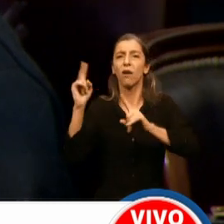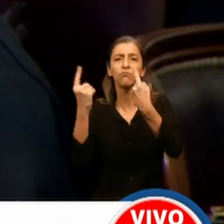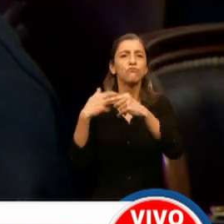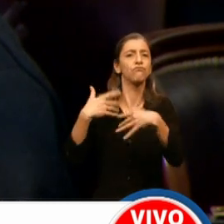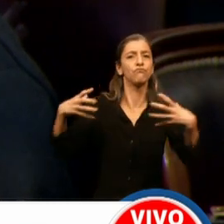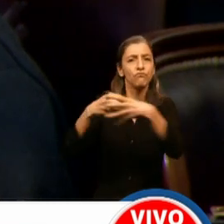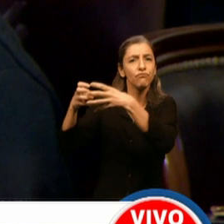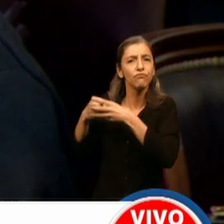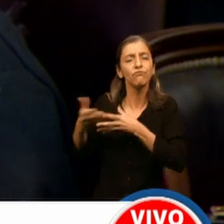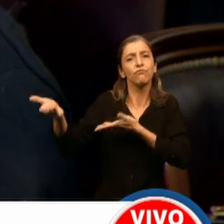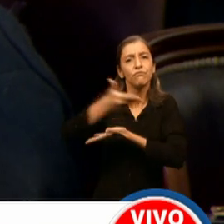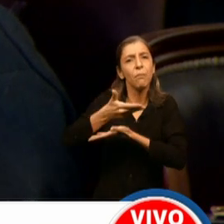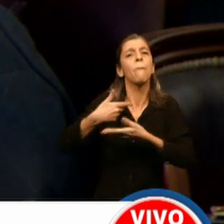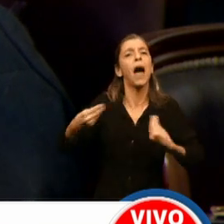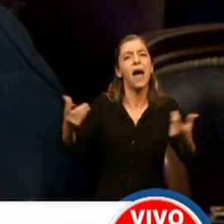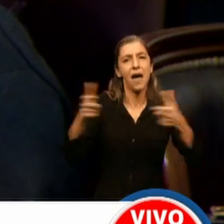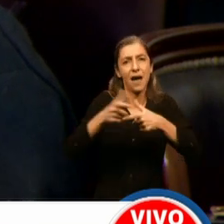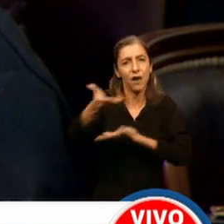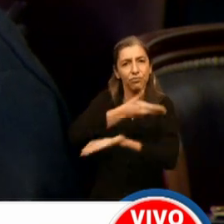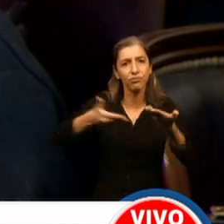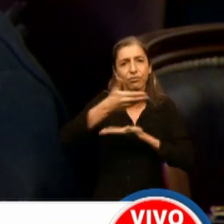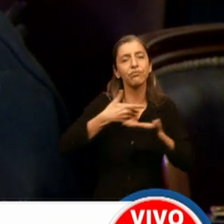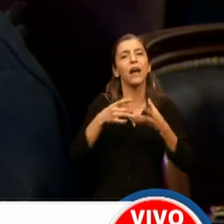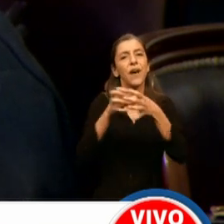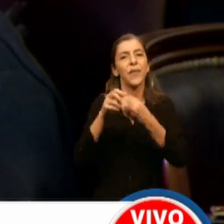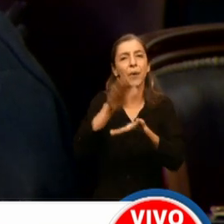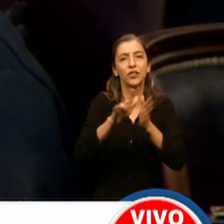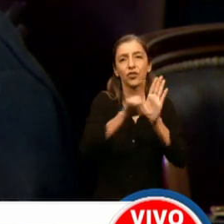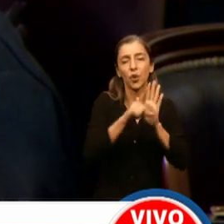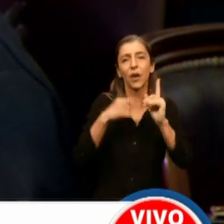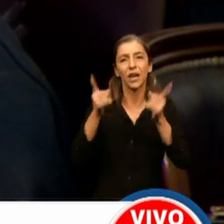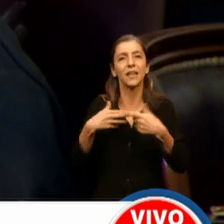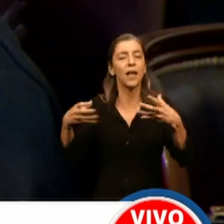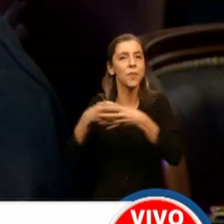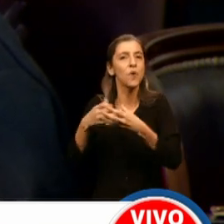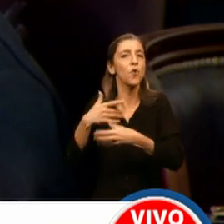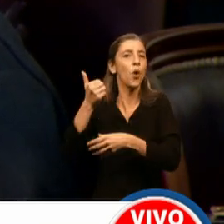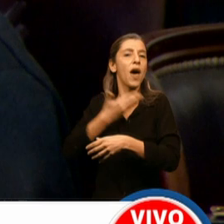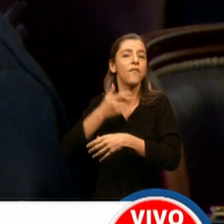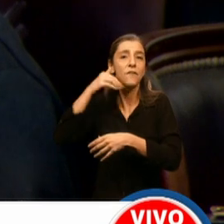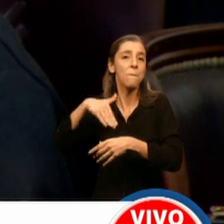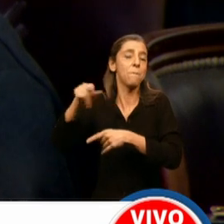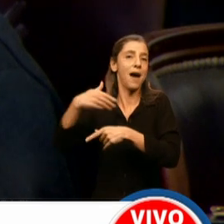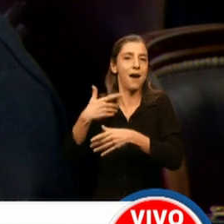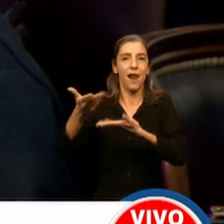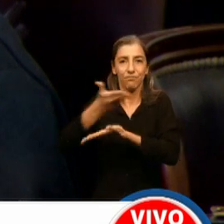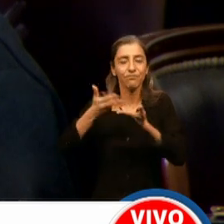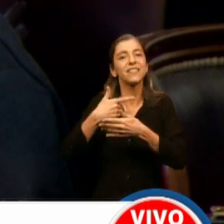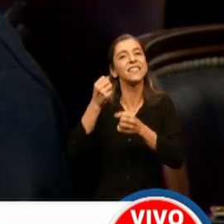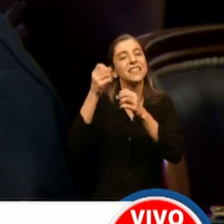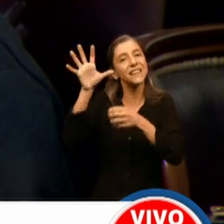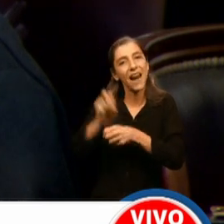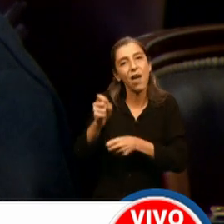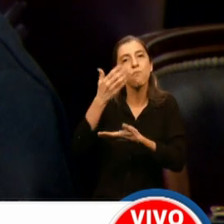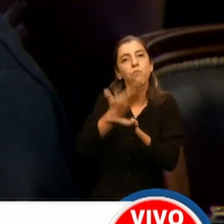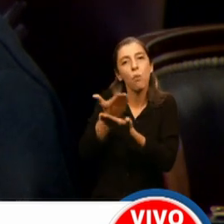esta ley y a las compañías de la firma que trajeron a nuestro despacho esta idea en diciembre de 2019 la participación de las universidades